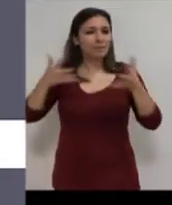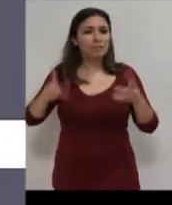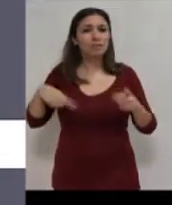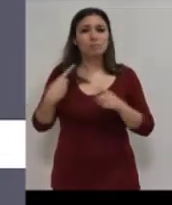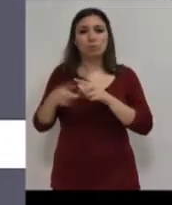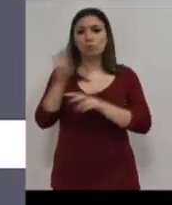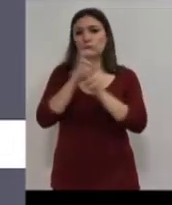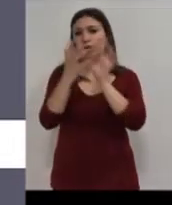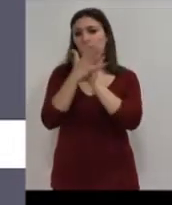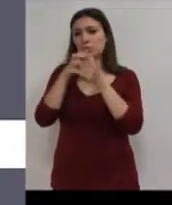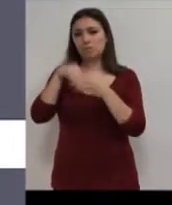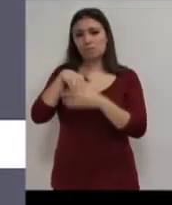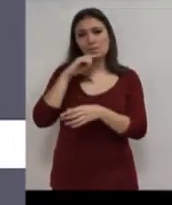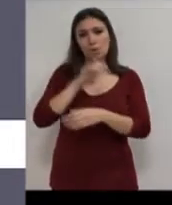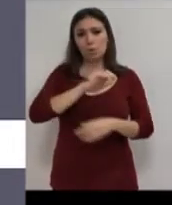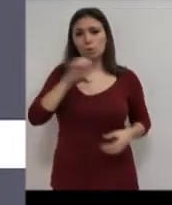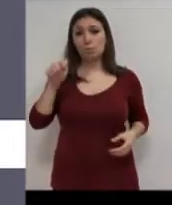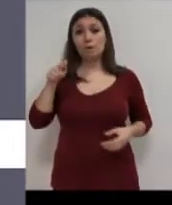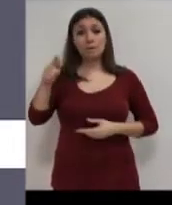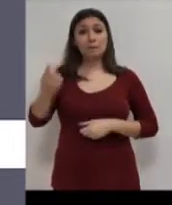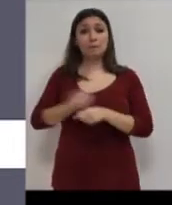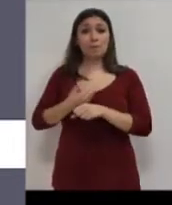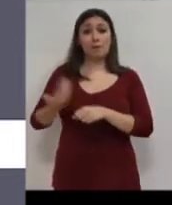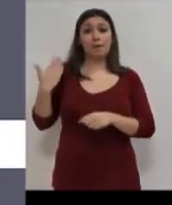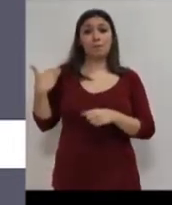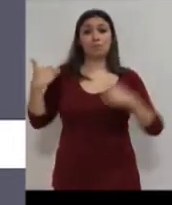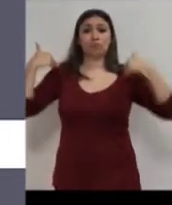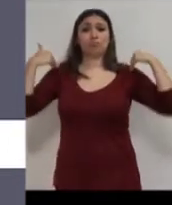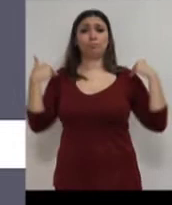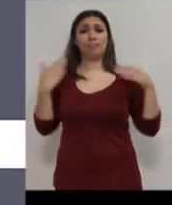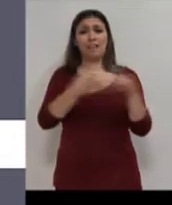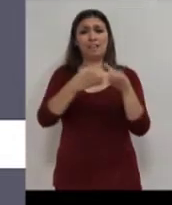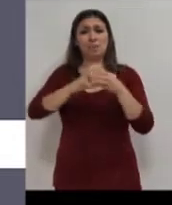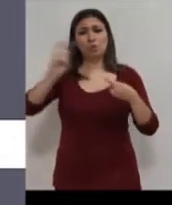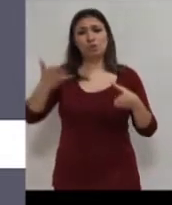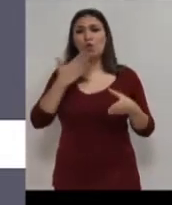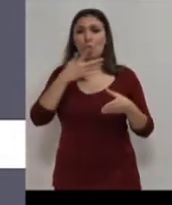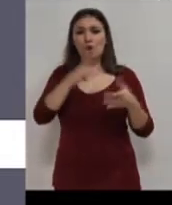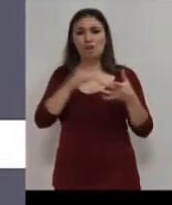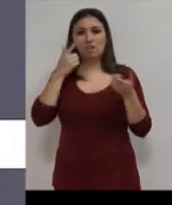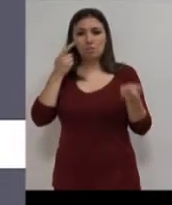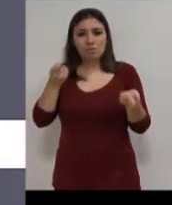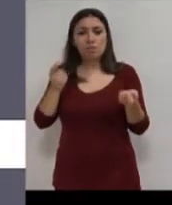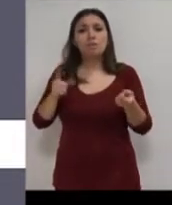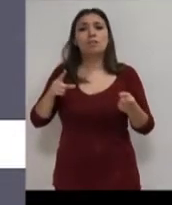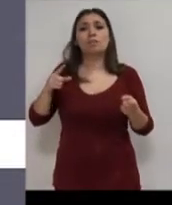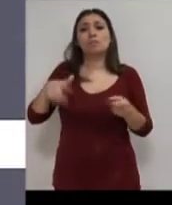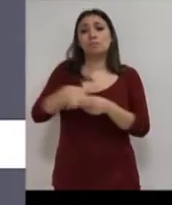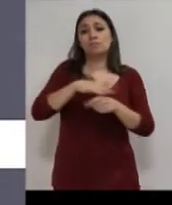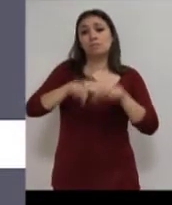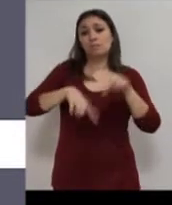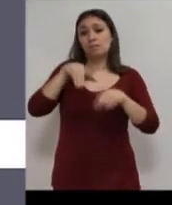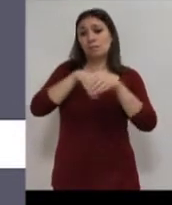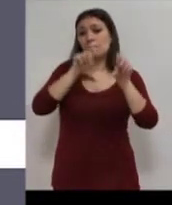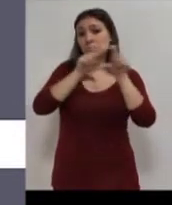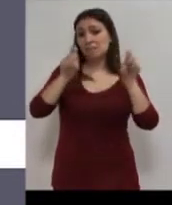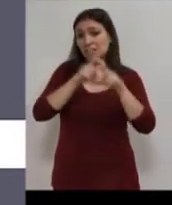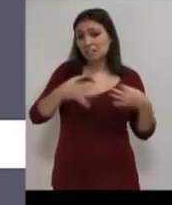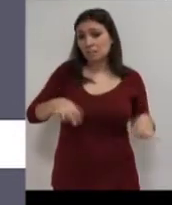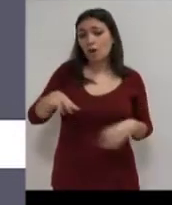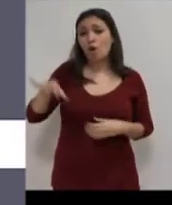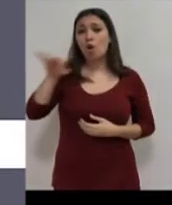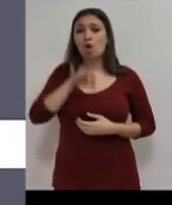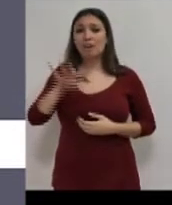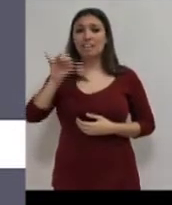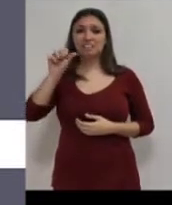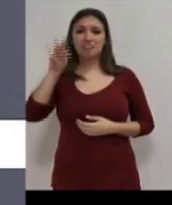gestión de grandes cuentas y en crear alianzas en toda Europa. Has trabajado liderando varios equipos y has trabajado tanto